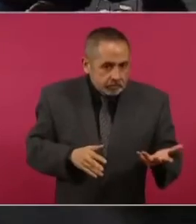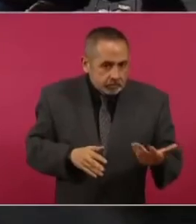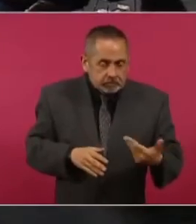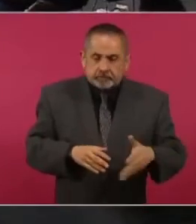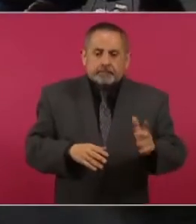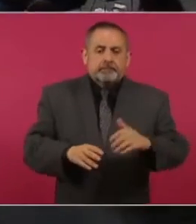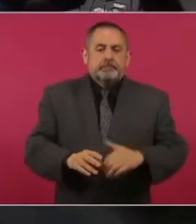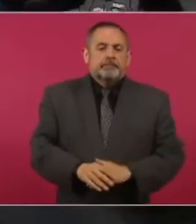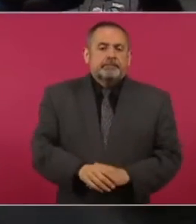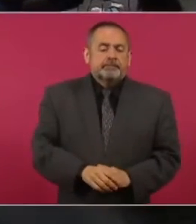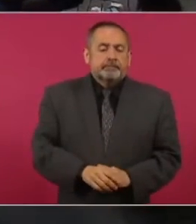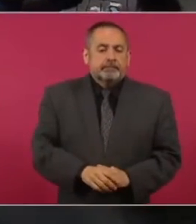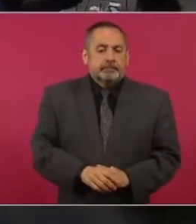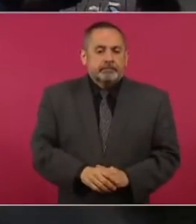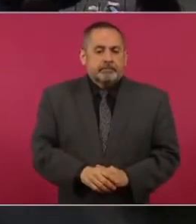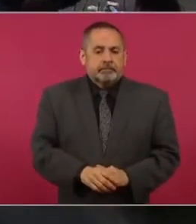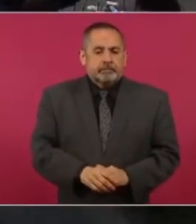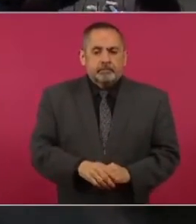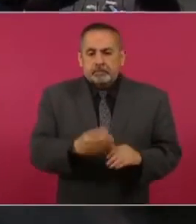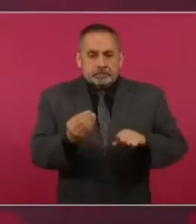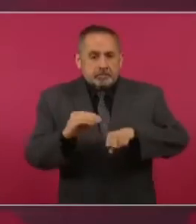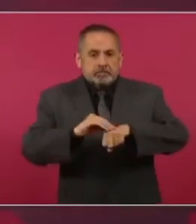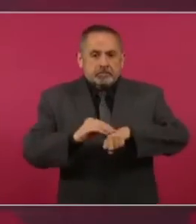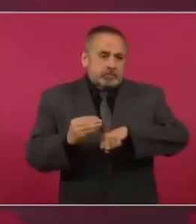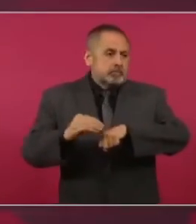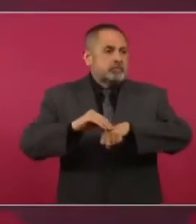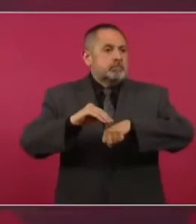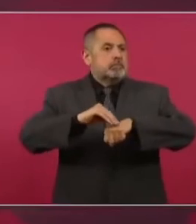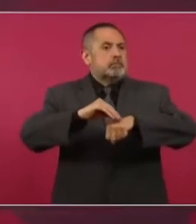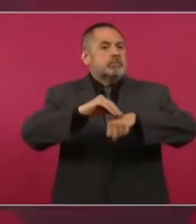Y era un incremento